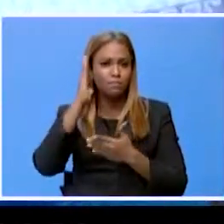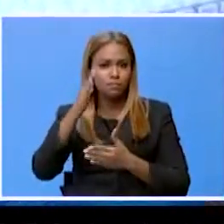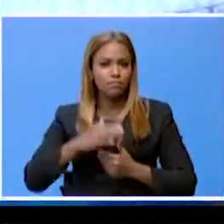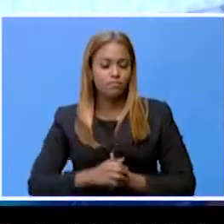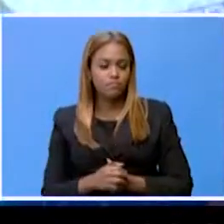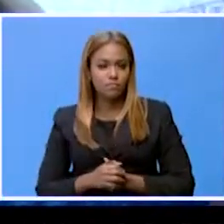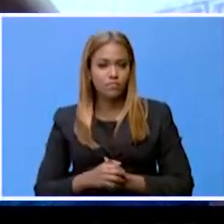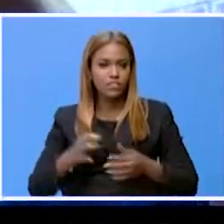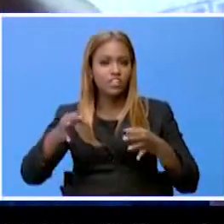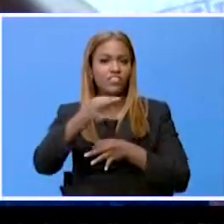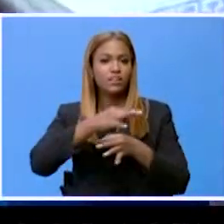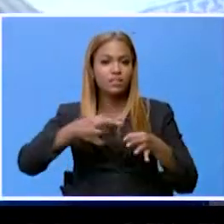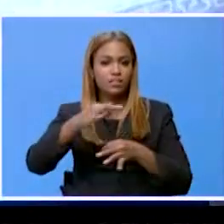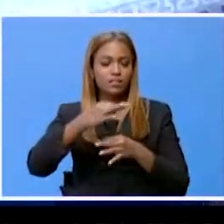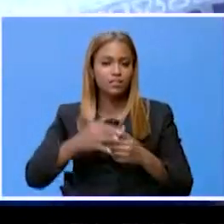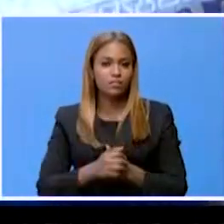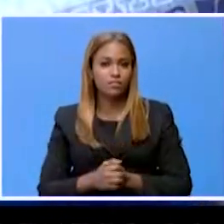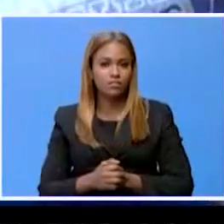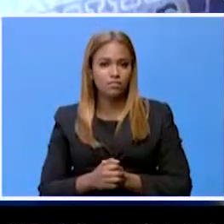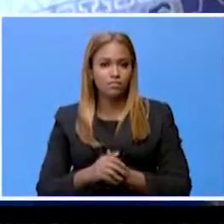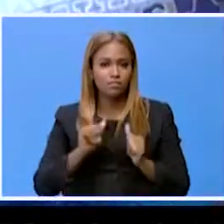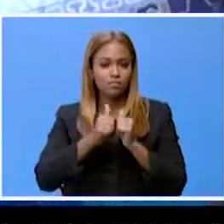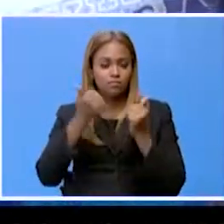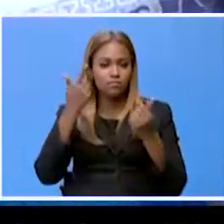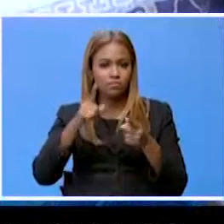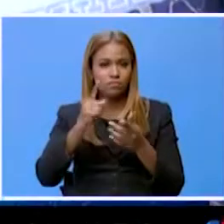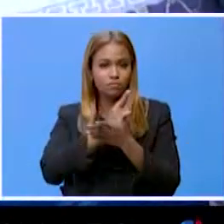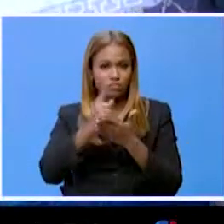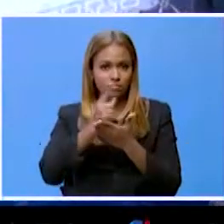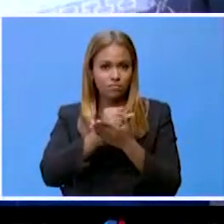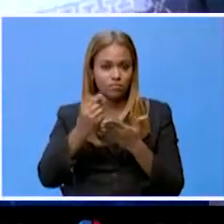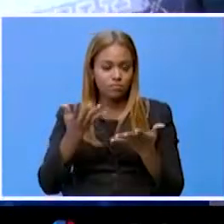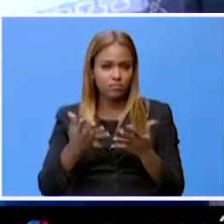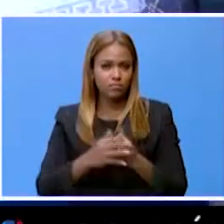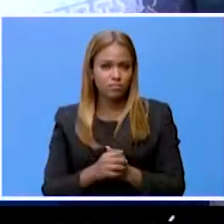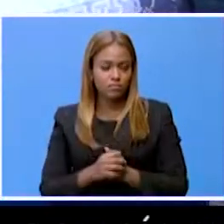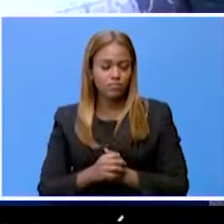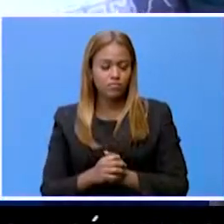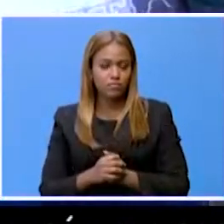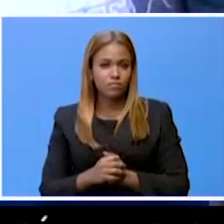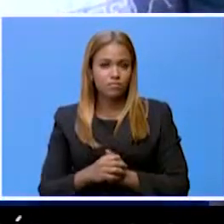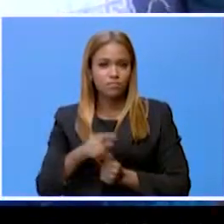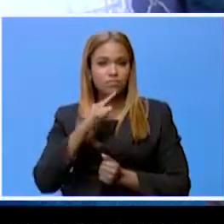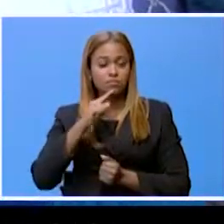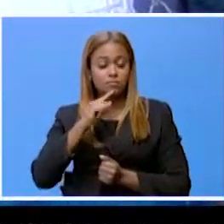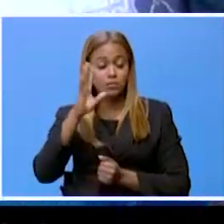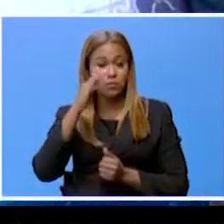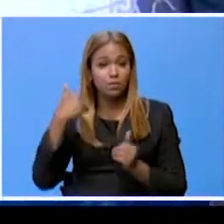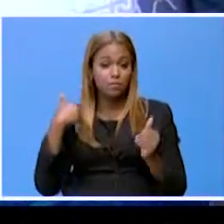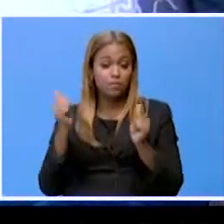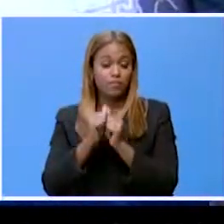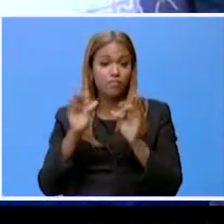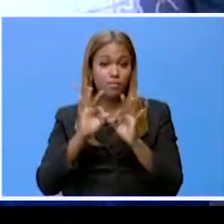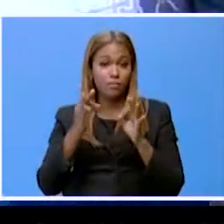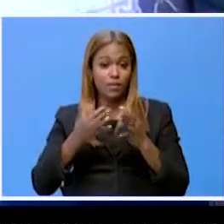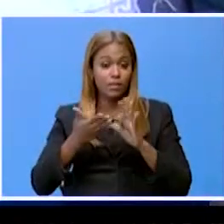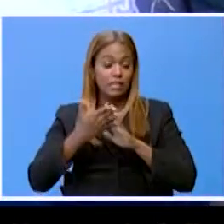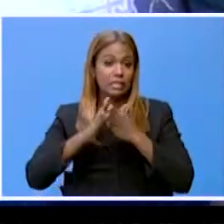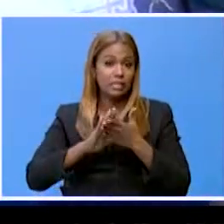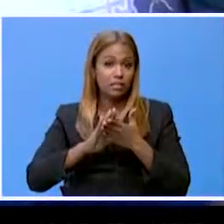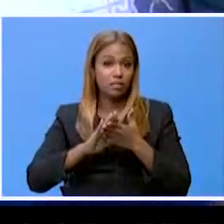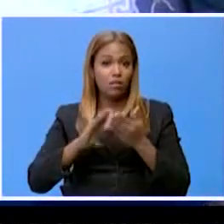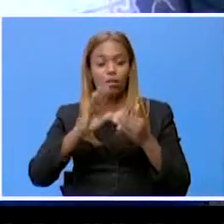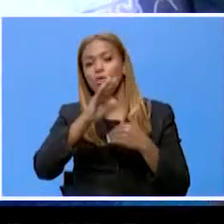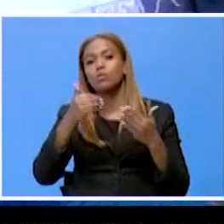Macorís. Cuénteme, ¿cómo va a pasar esta Semana Santa, este periodo de asueto? Realmente lo voy a pasar en familia, tranquila, siempre como todos los